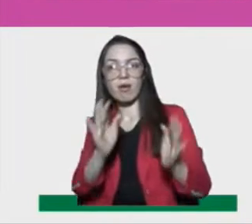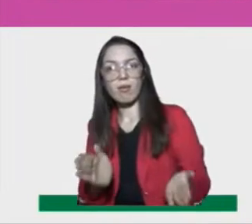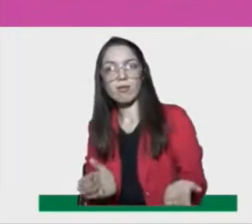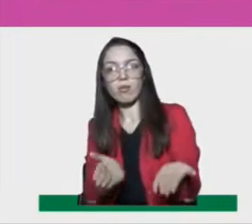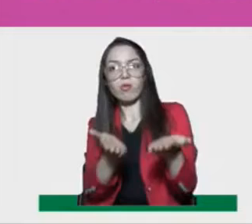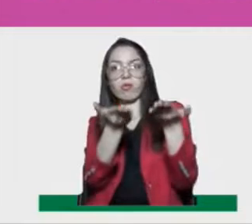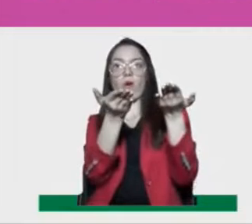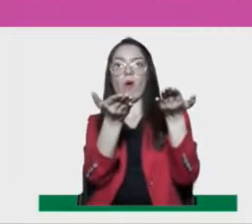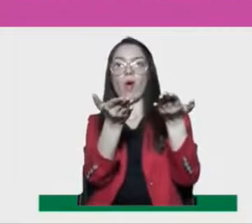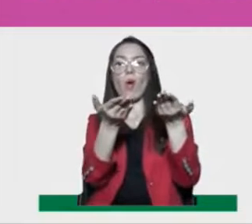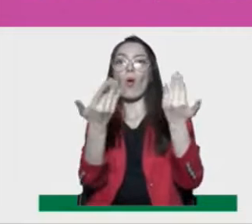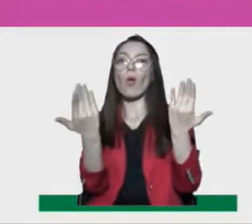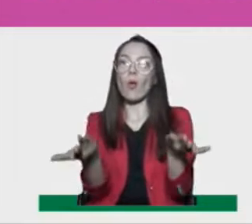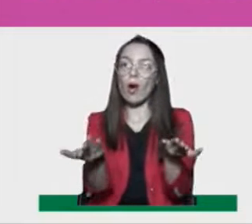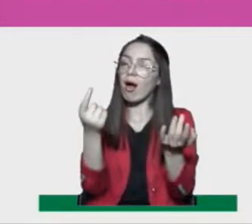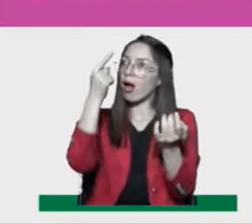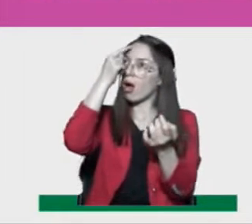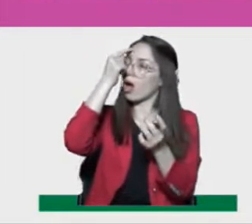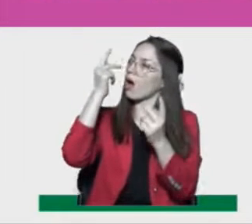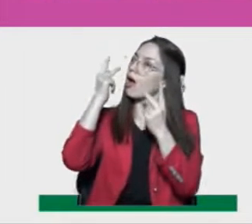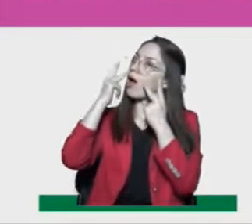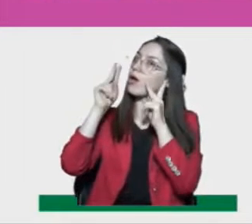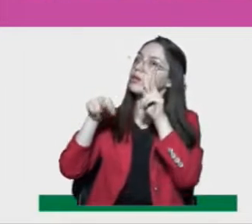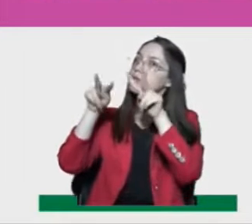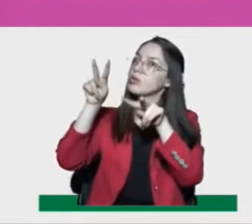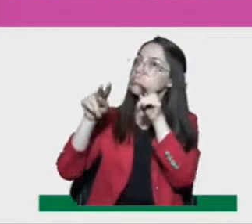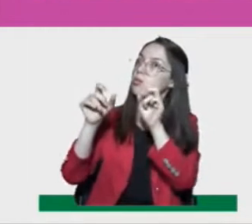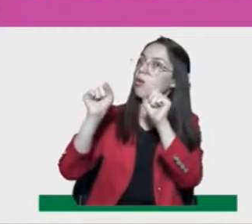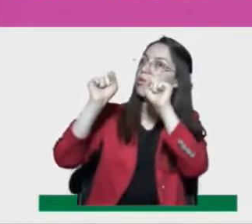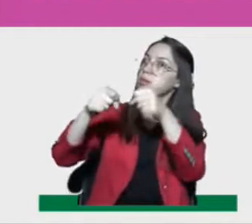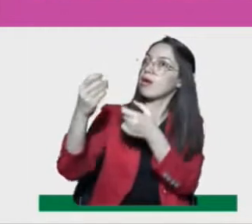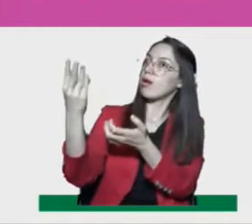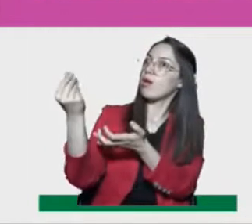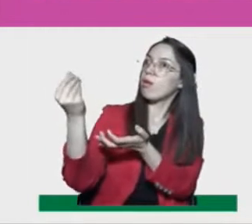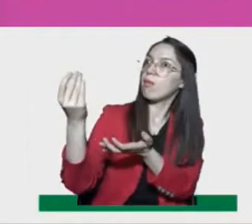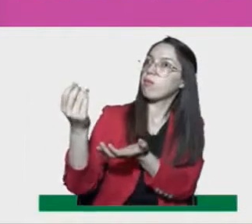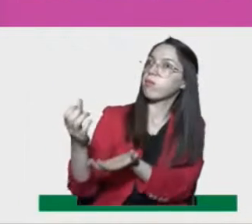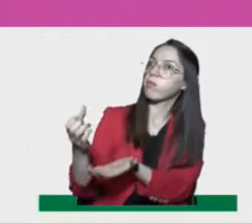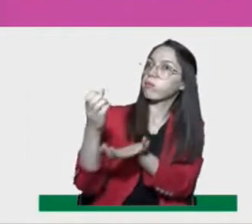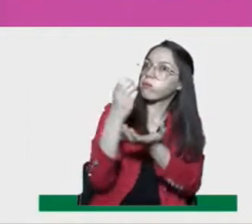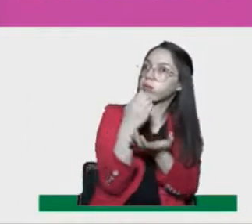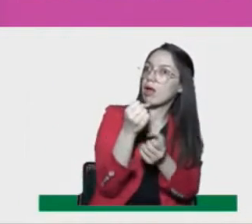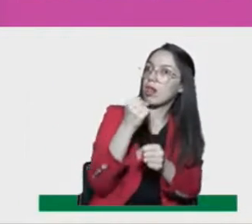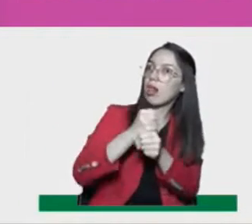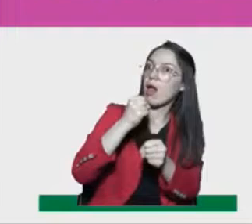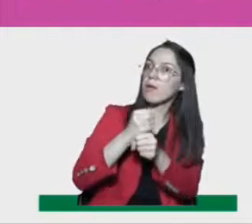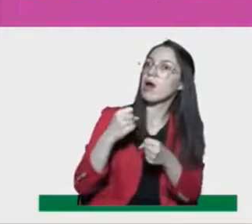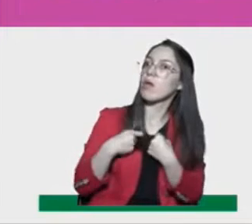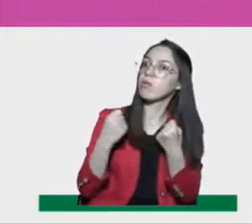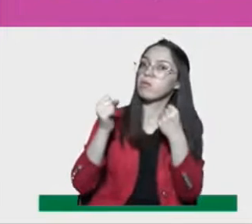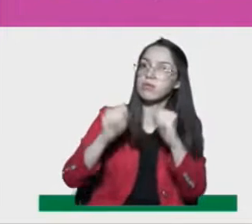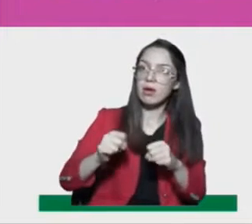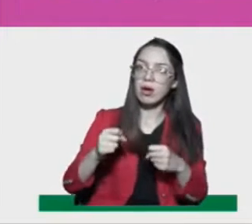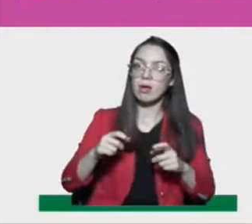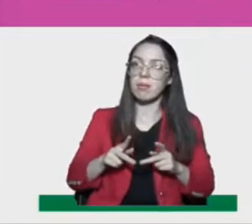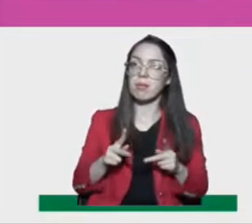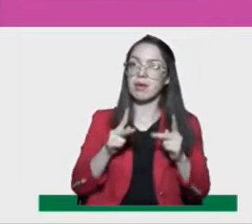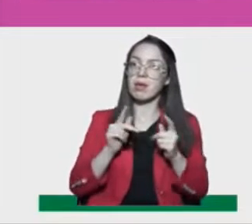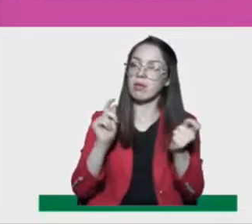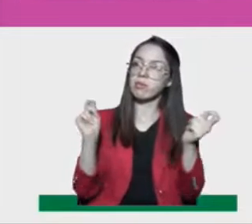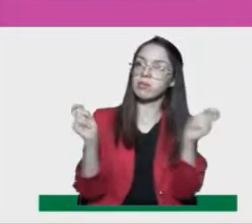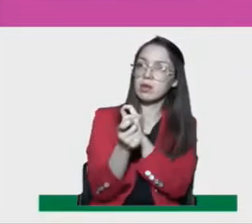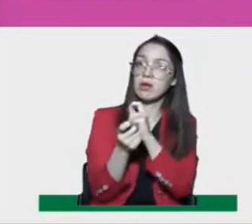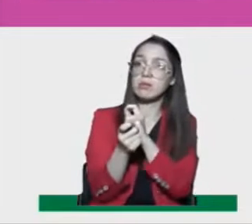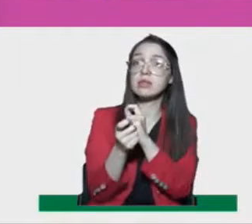turismo una posibilidad de generar ingresos, nuevas fuentes de empleo, pero también de cambiar sus condiciones en una ciudad que